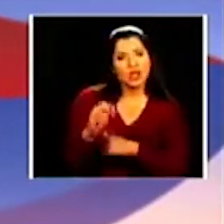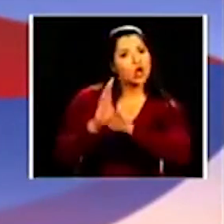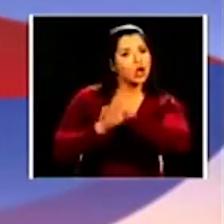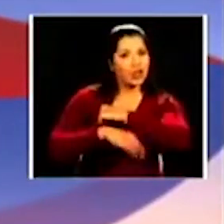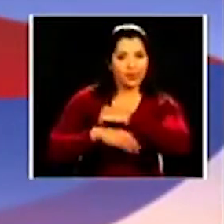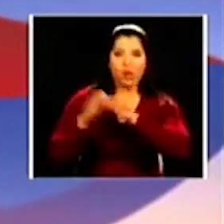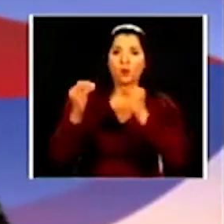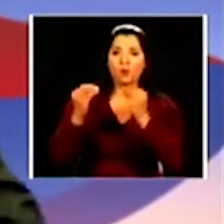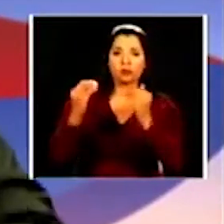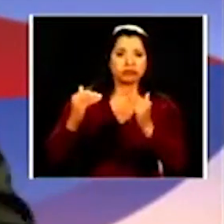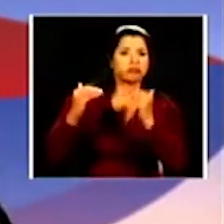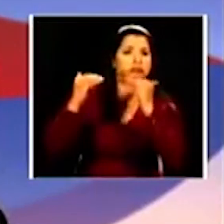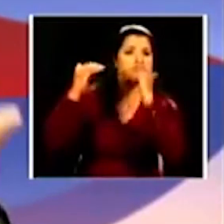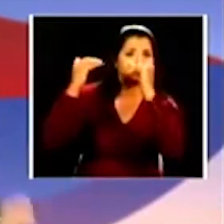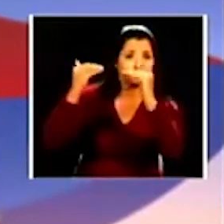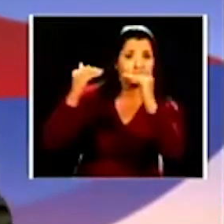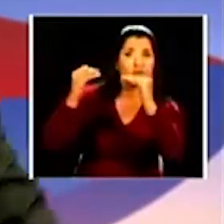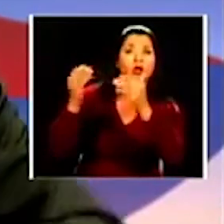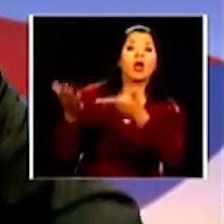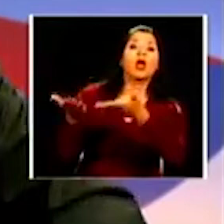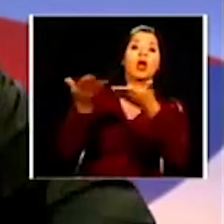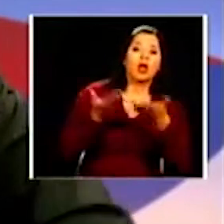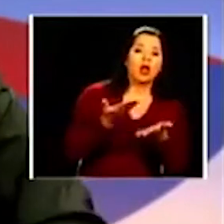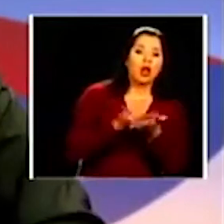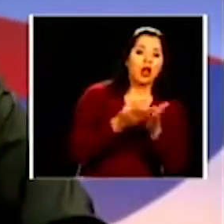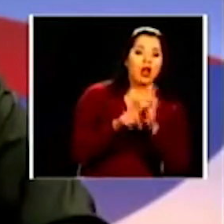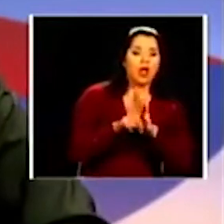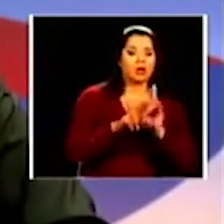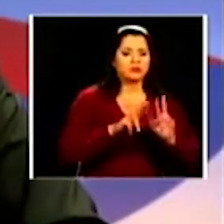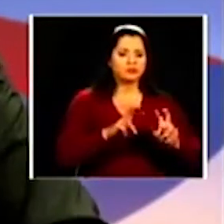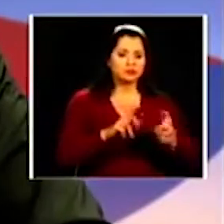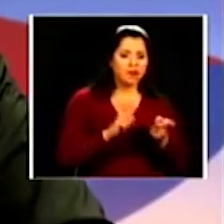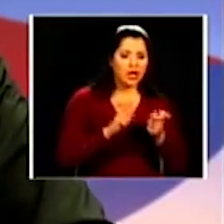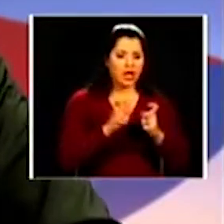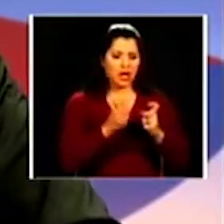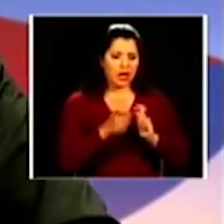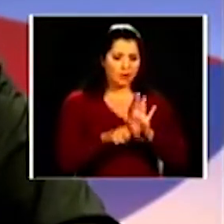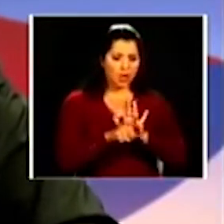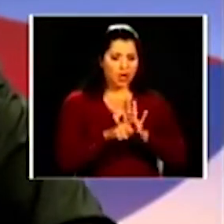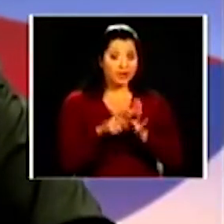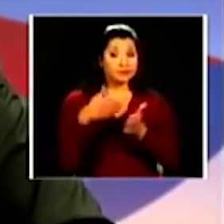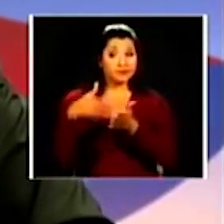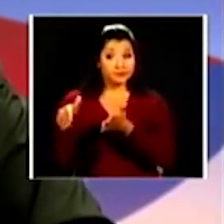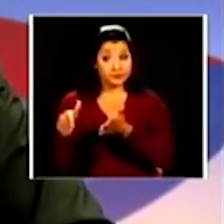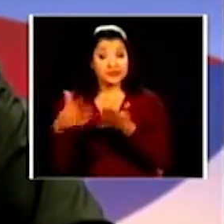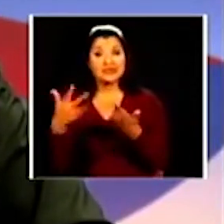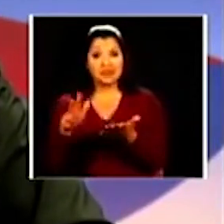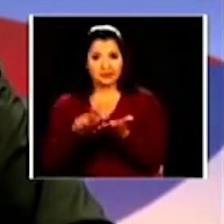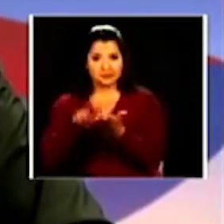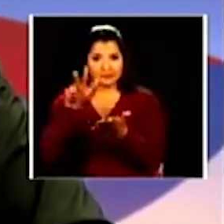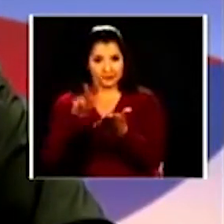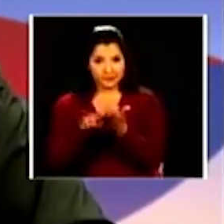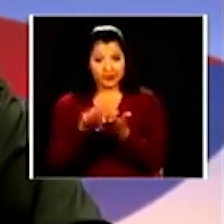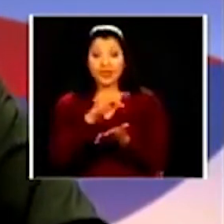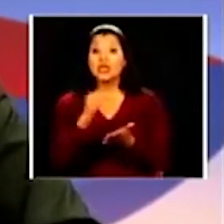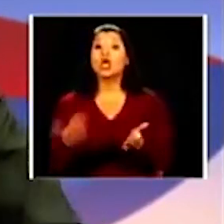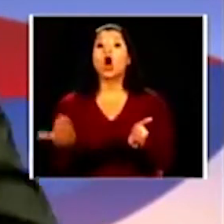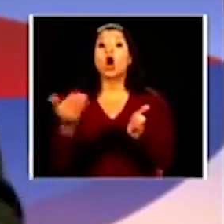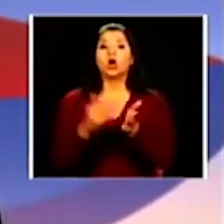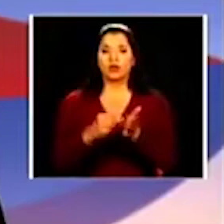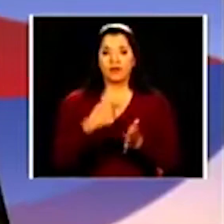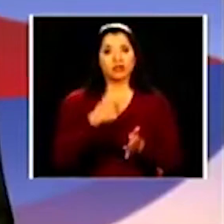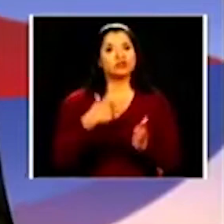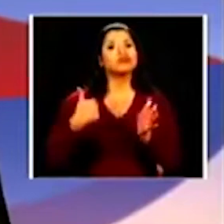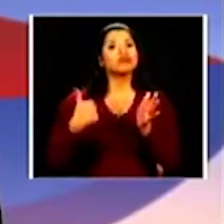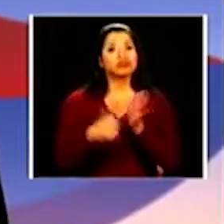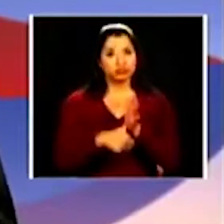hicieron los arreglos dentro de la Asamblea y ya se logró votar el proyecto de ley. Y de nuevo, Fabricio Alvarado y Restauración Nacional votó a favor